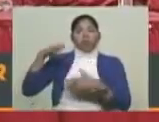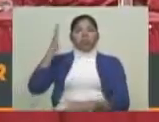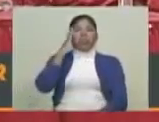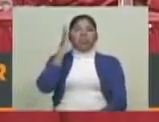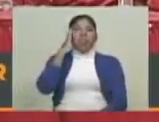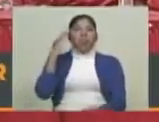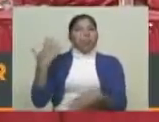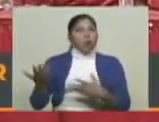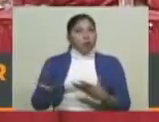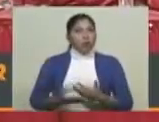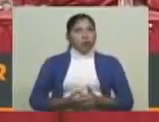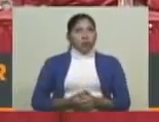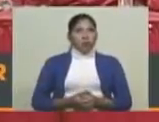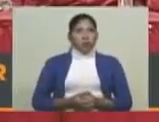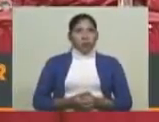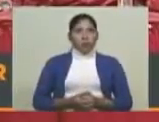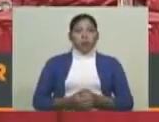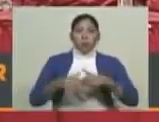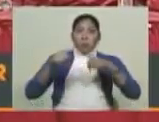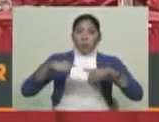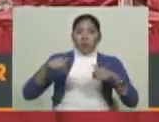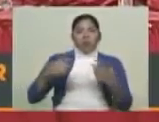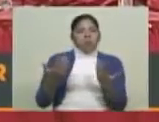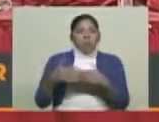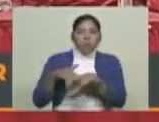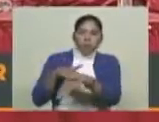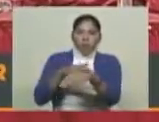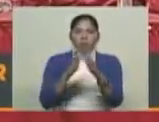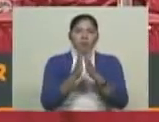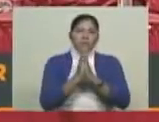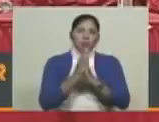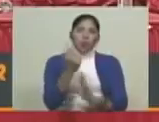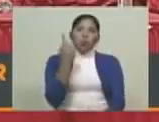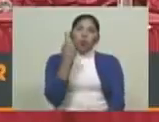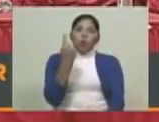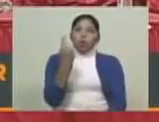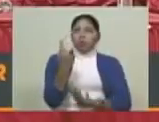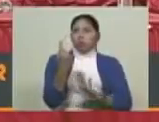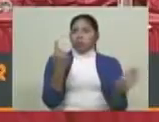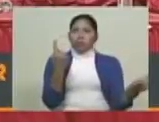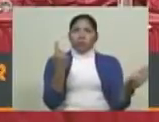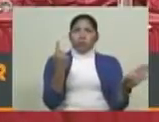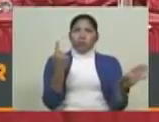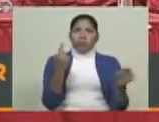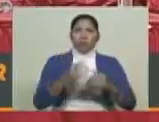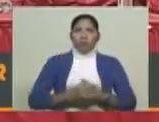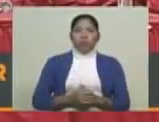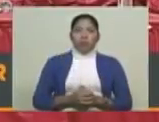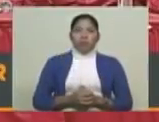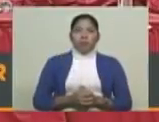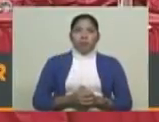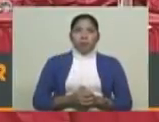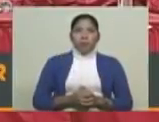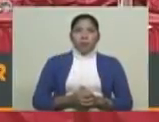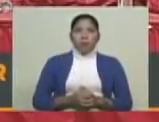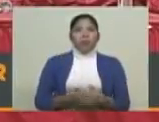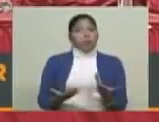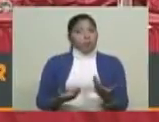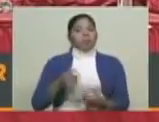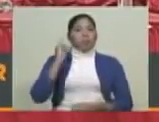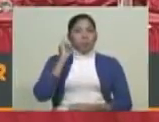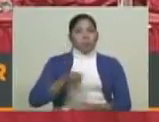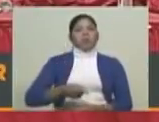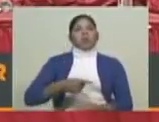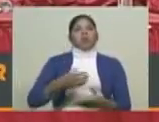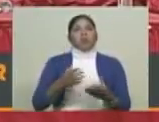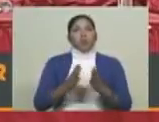hacerlo. Y aquí solo pedimos una cosa. Que más que pedirlo es exigir que se cumpla la orden